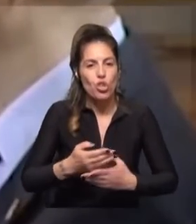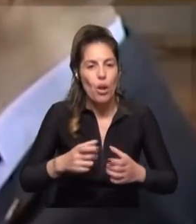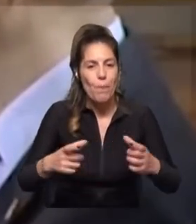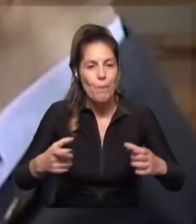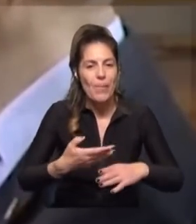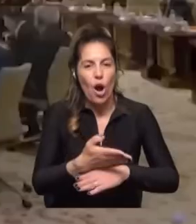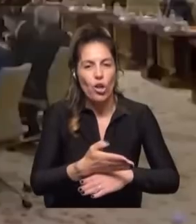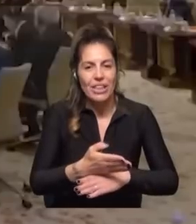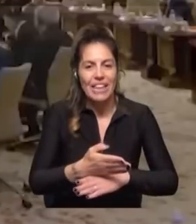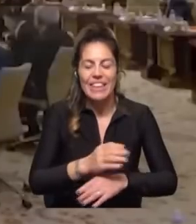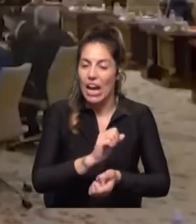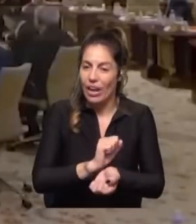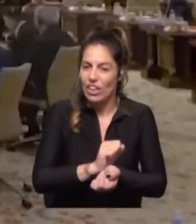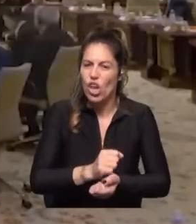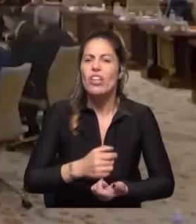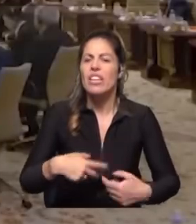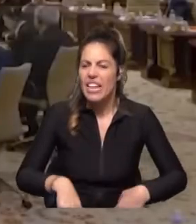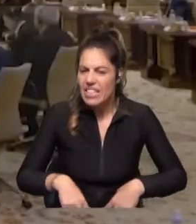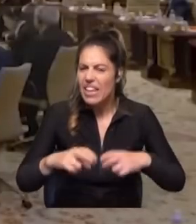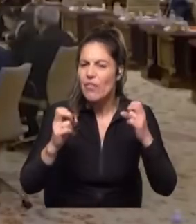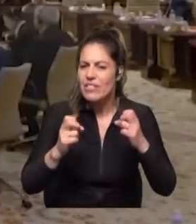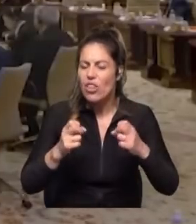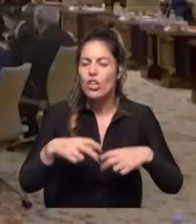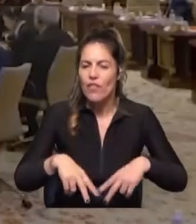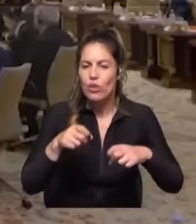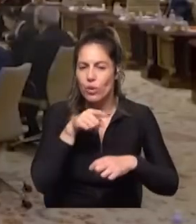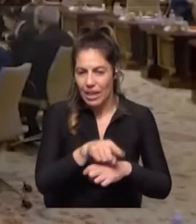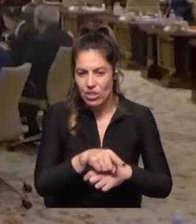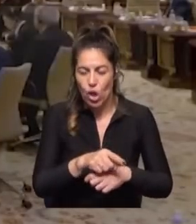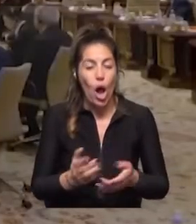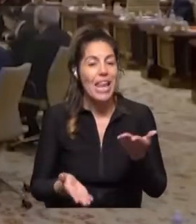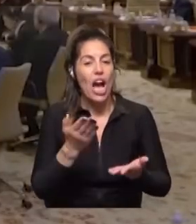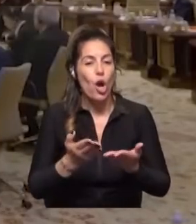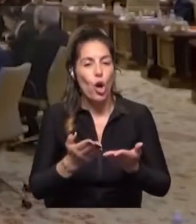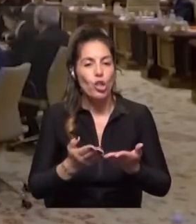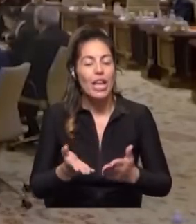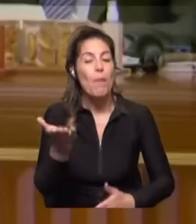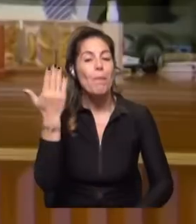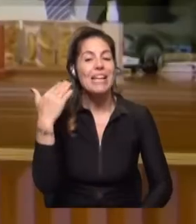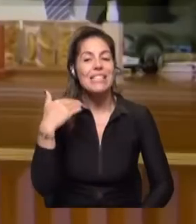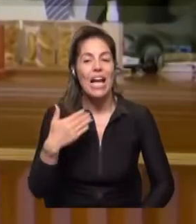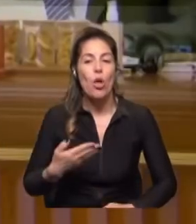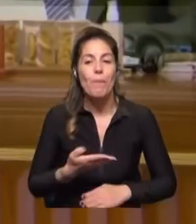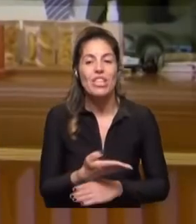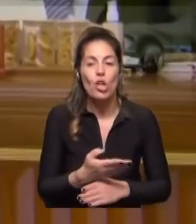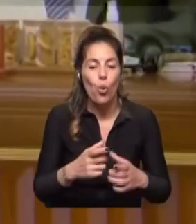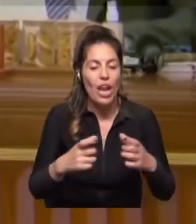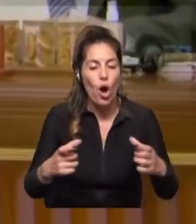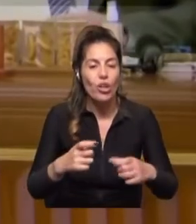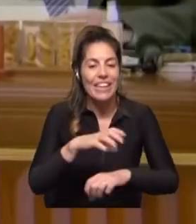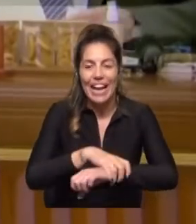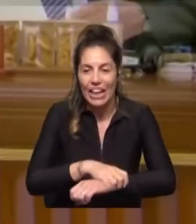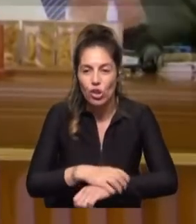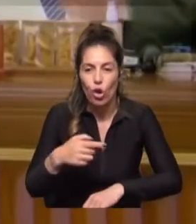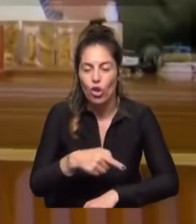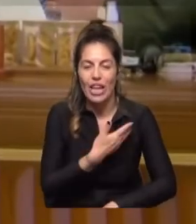Putin tiene que ser revisado y que va a estudiar esta materia la Corte Penal emitió el pasado marzo una orden de arresto contra el presidente ruso